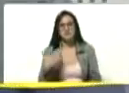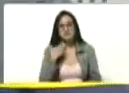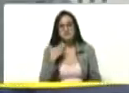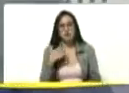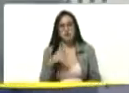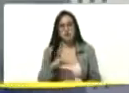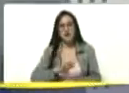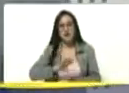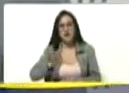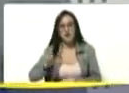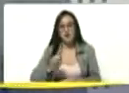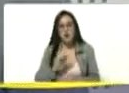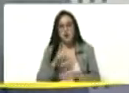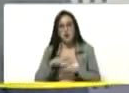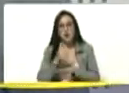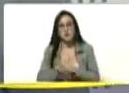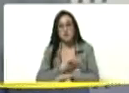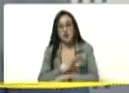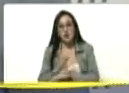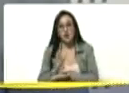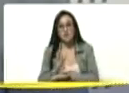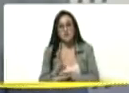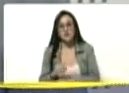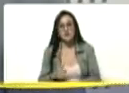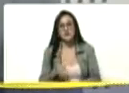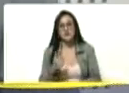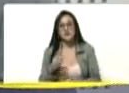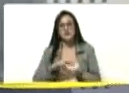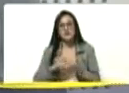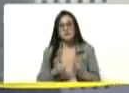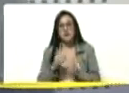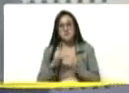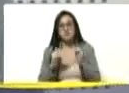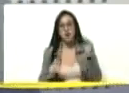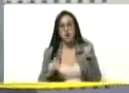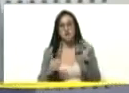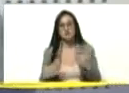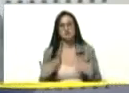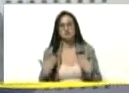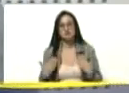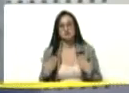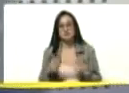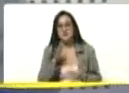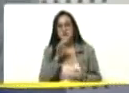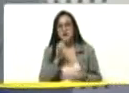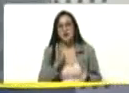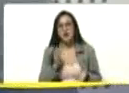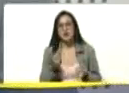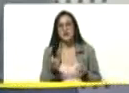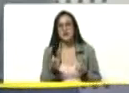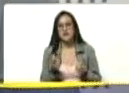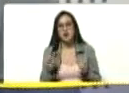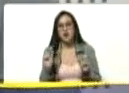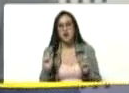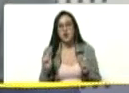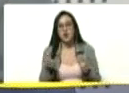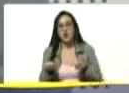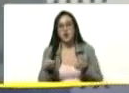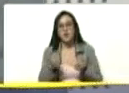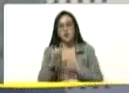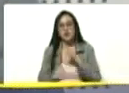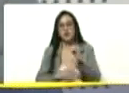COVID-19 continúa siendo la más desigual. Sufre los efectos del injusto orden económico internacional